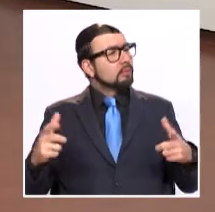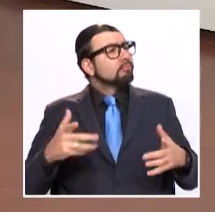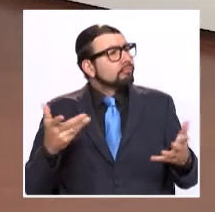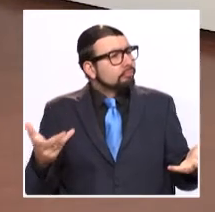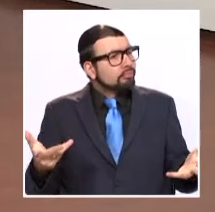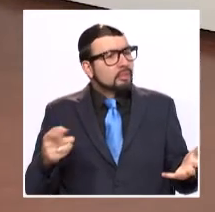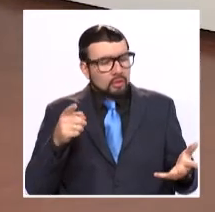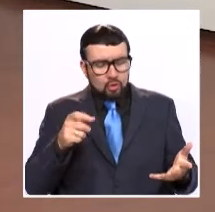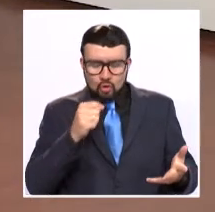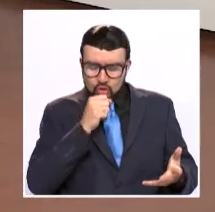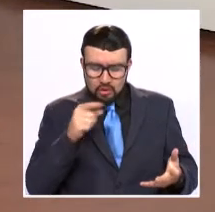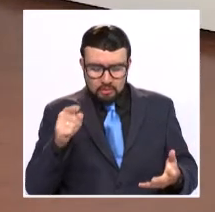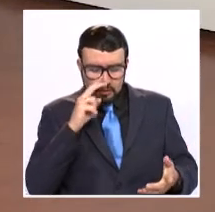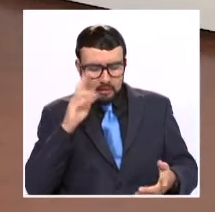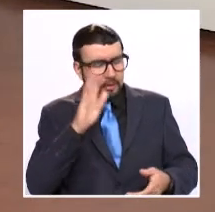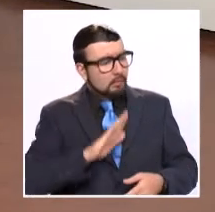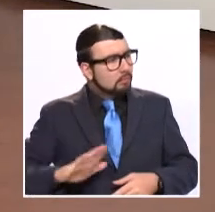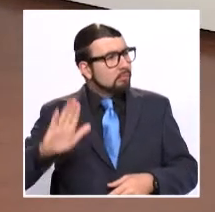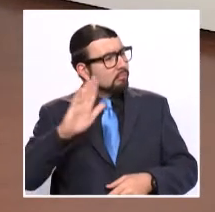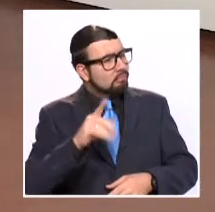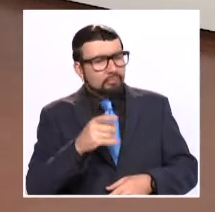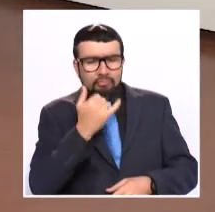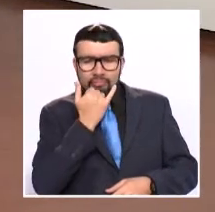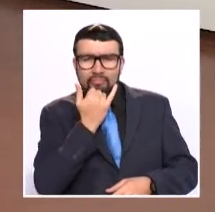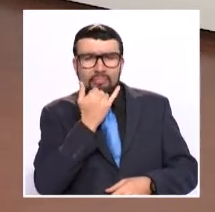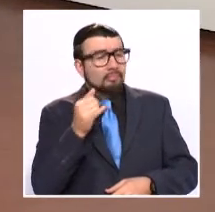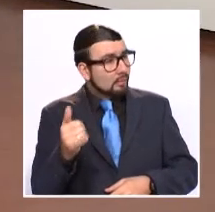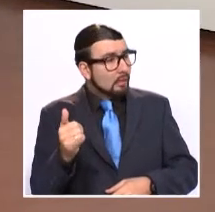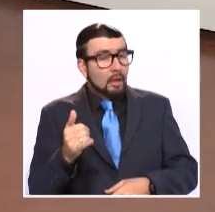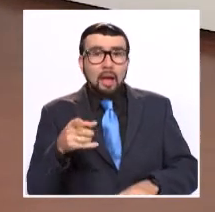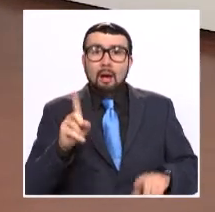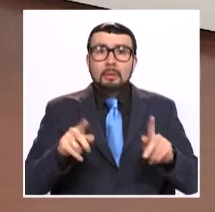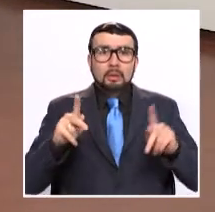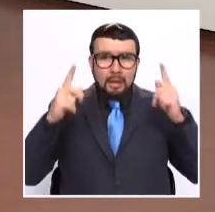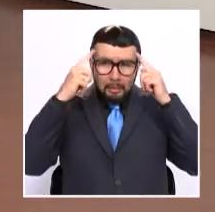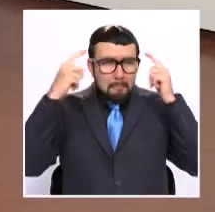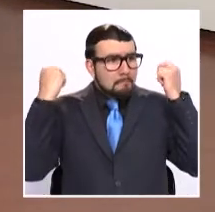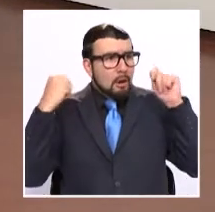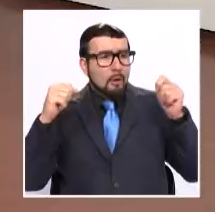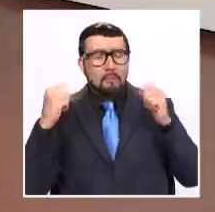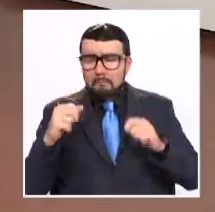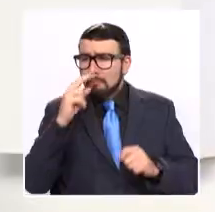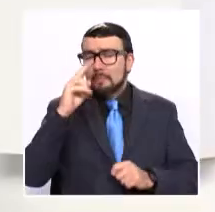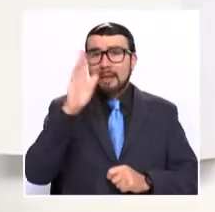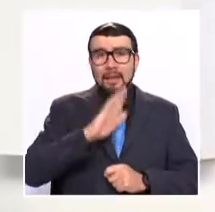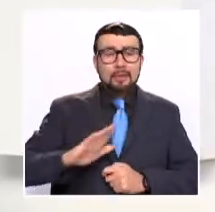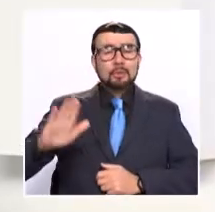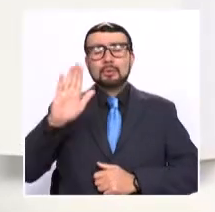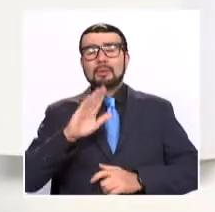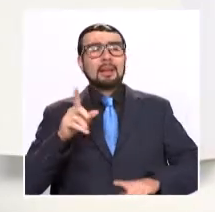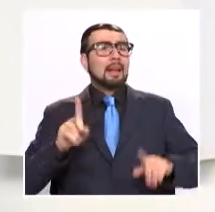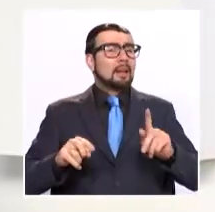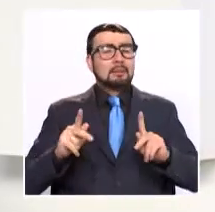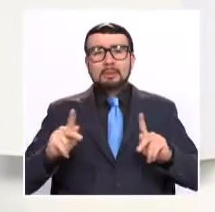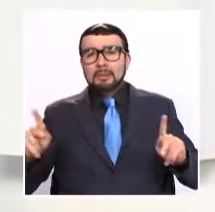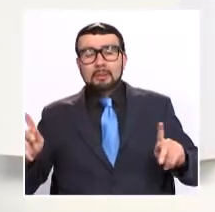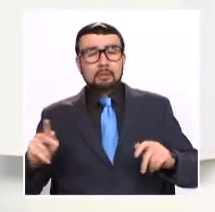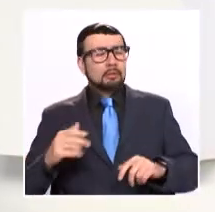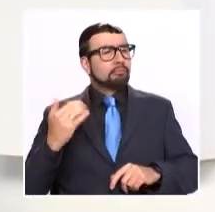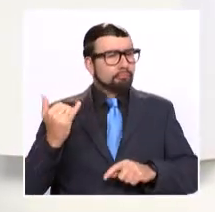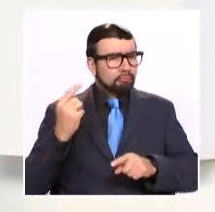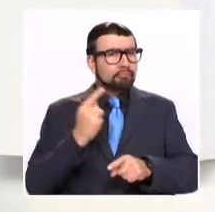una noticia nacional. Hace 2 años se generó casi que un pánico nacional por algunas de las